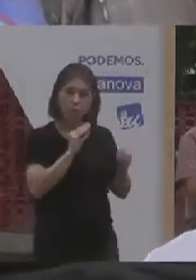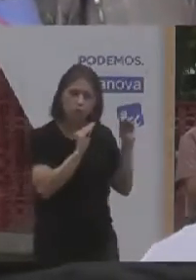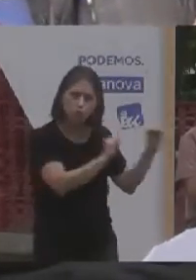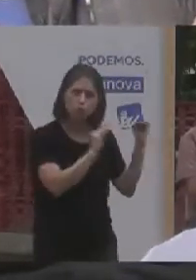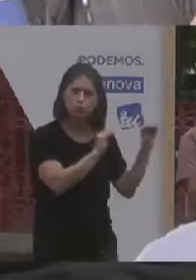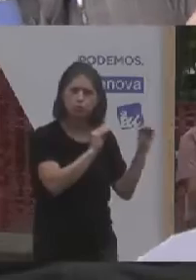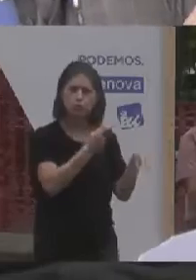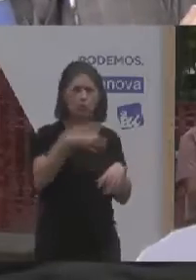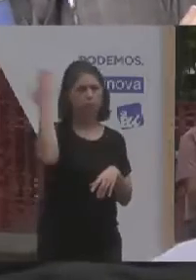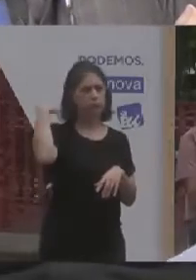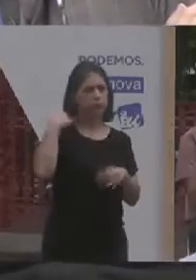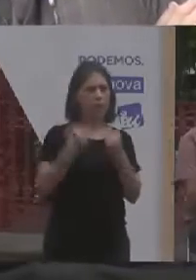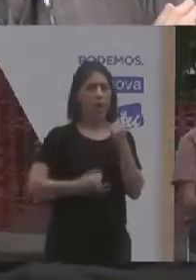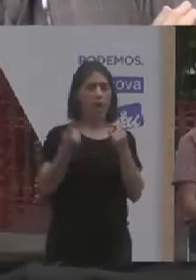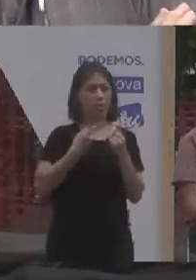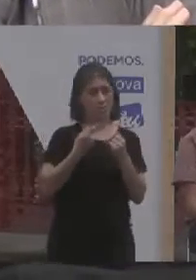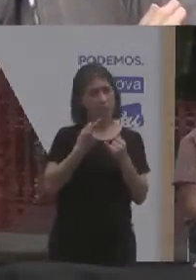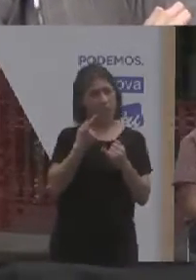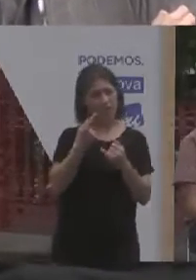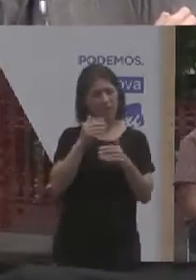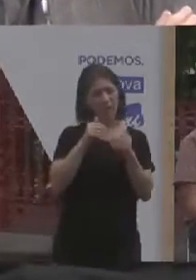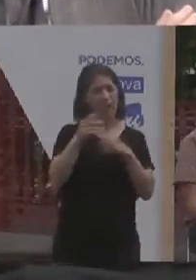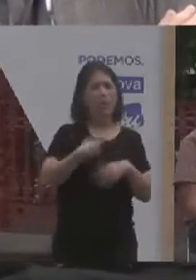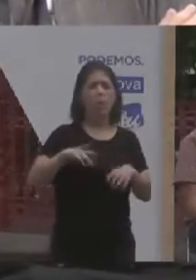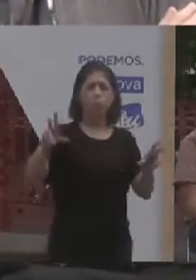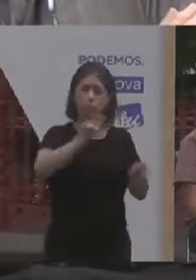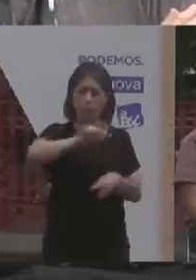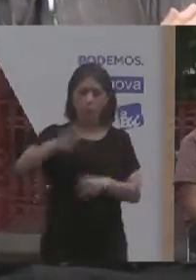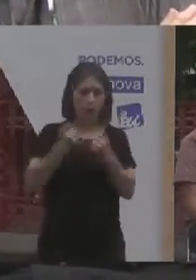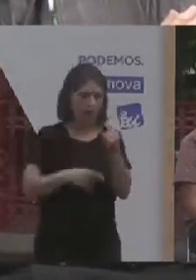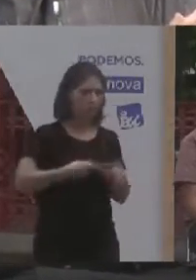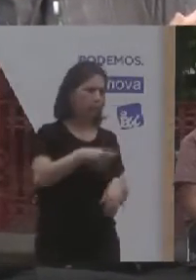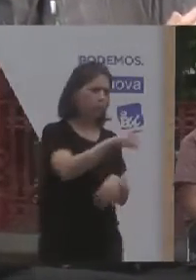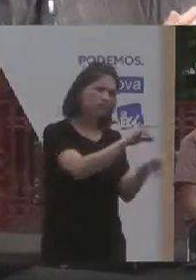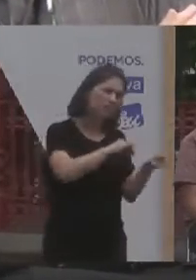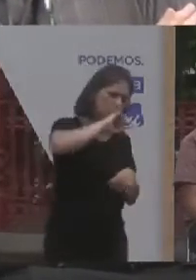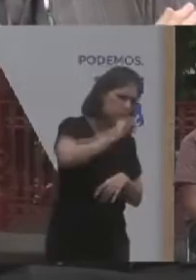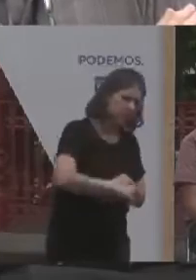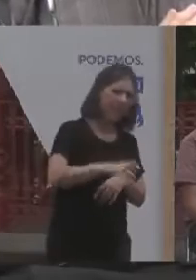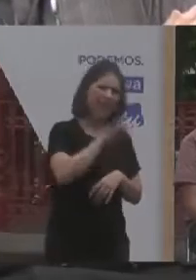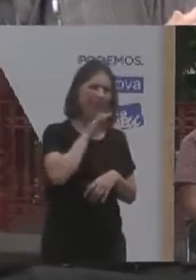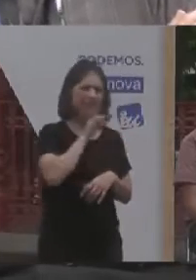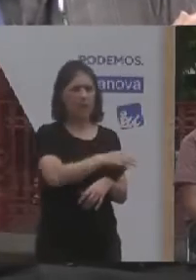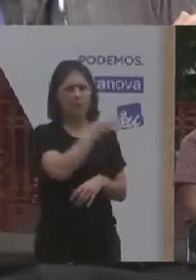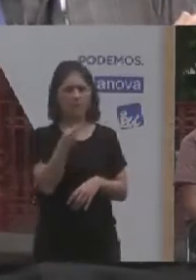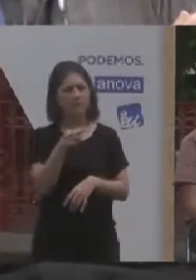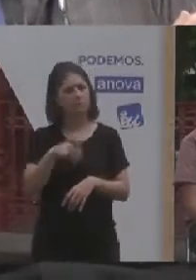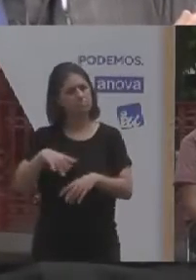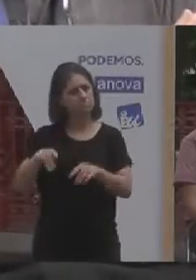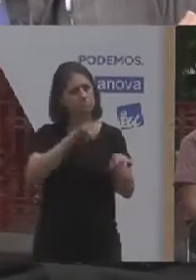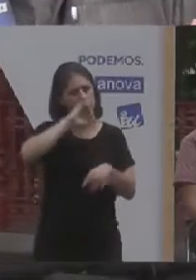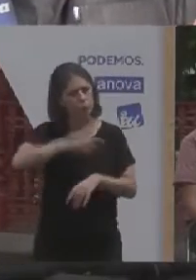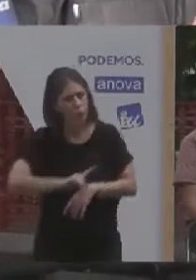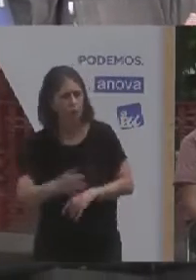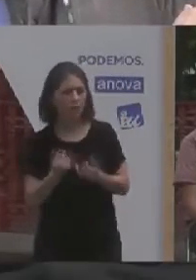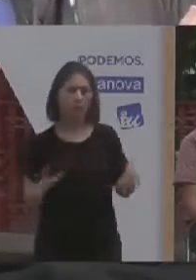que participou e apoiou o Frente Popular, donde tamén houve a unión dos galeguistas e dos non galeguistas, porque era unha situación tamén que así o